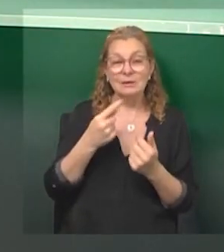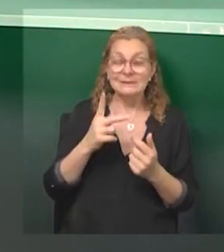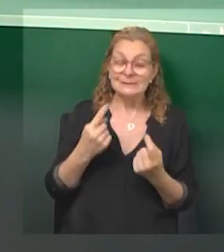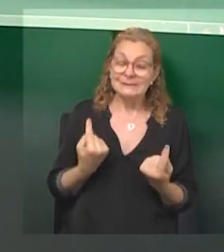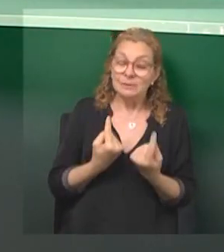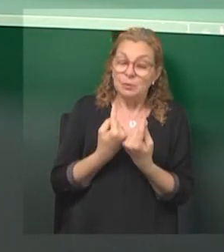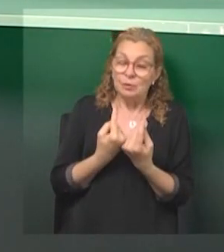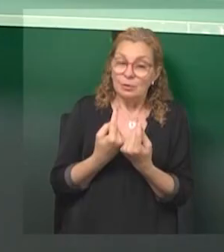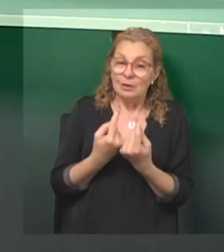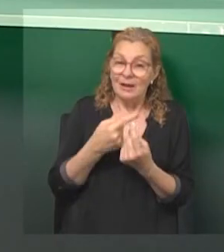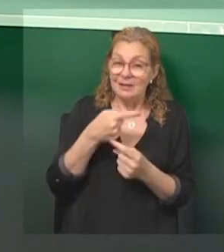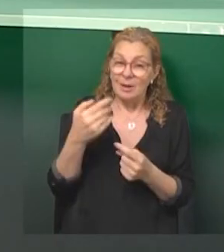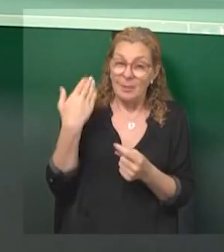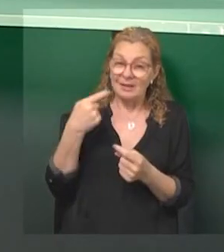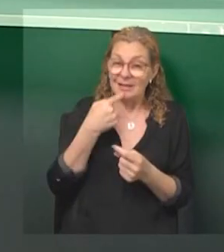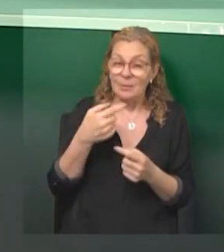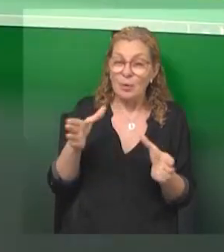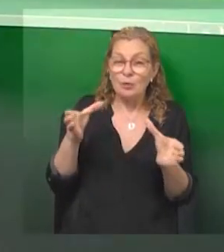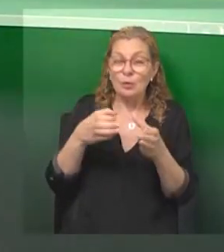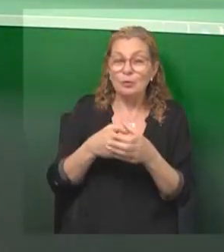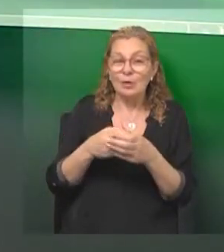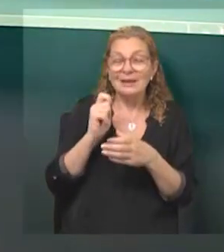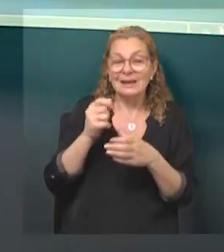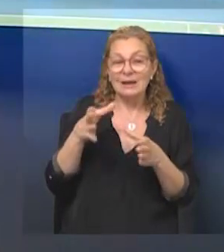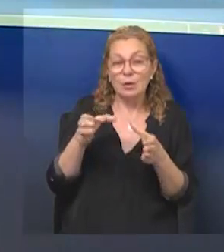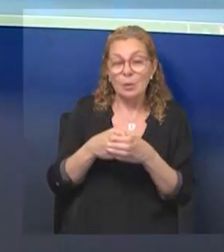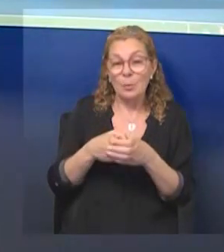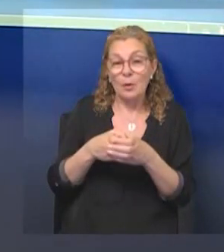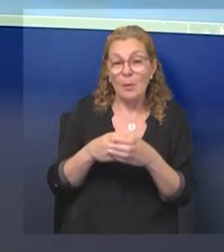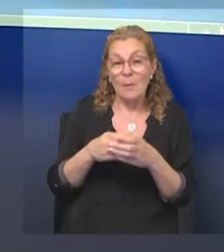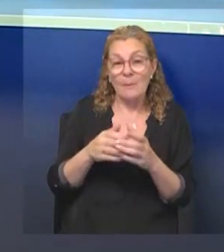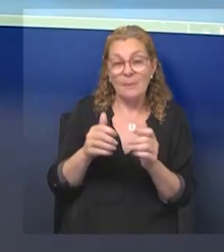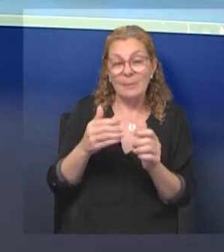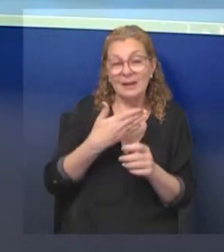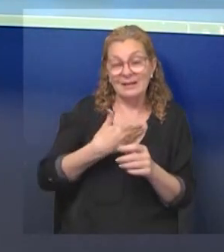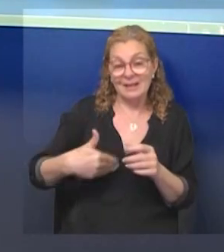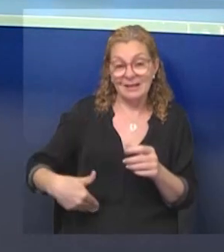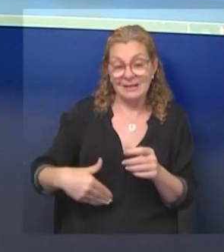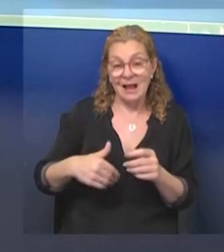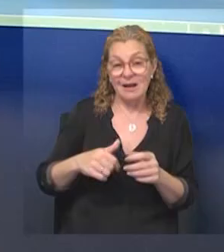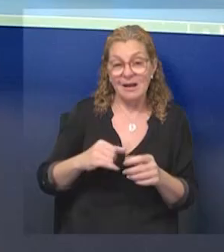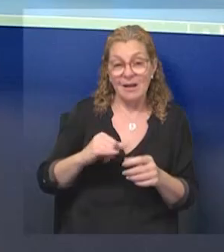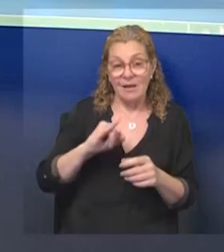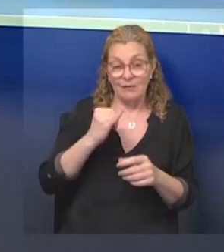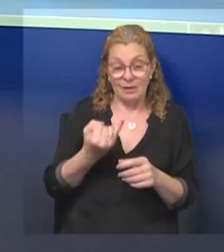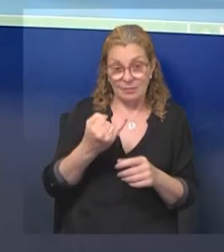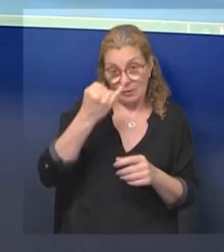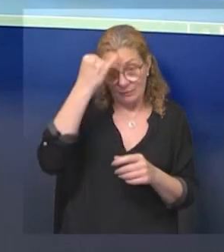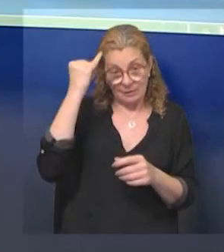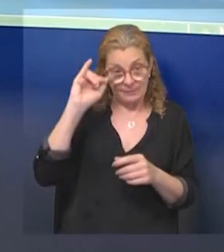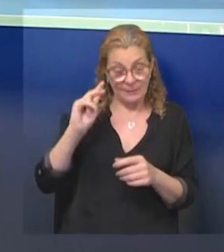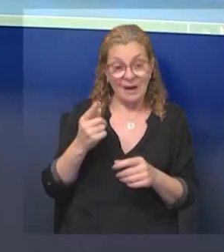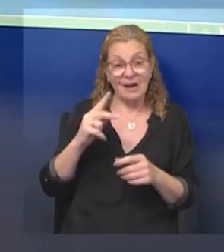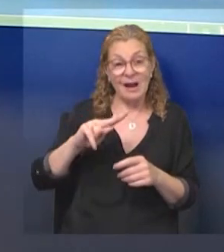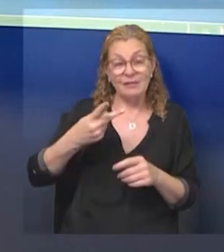reunión la cubrimos la semana pasada entre quienes integran la fórmula presidencial del partido nacional y la vicepresidenta de la